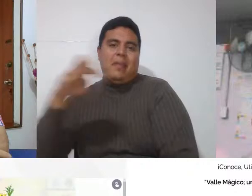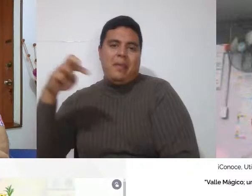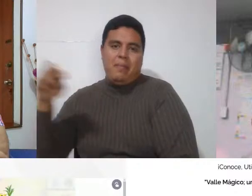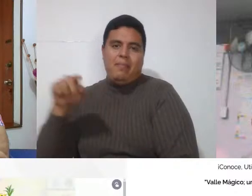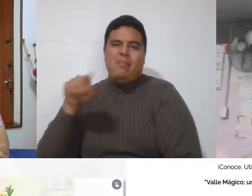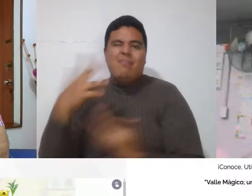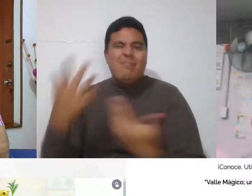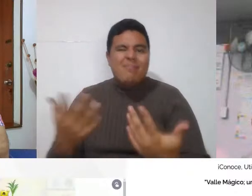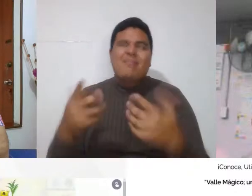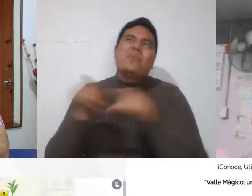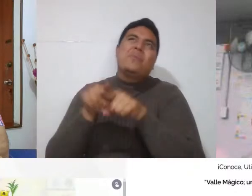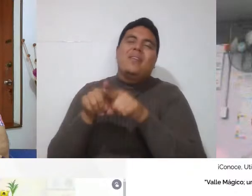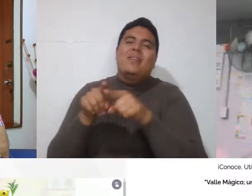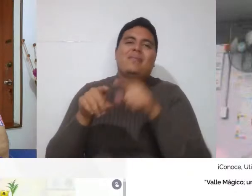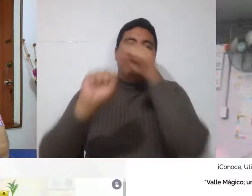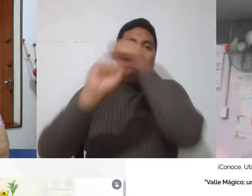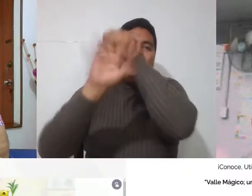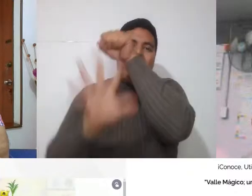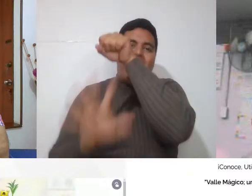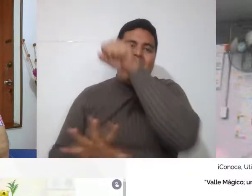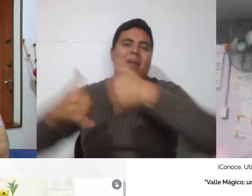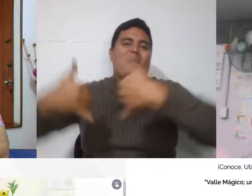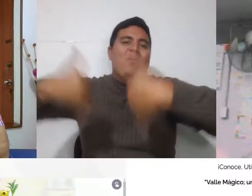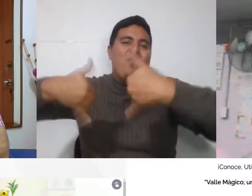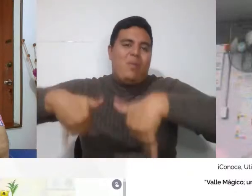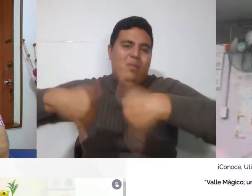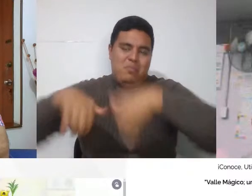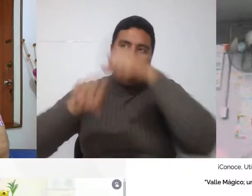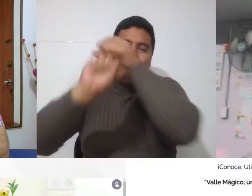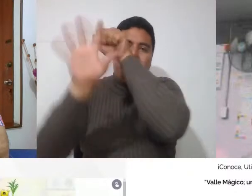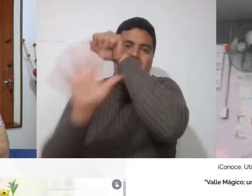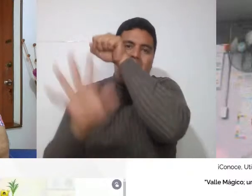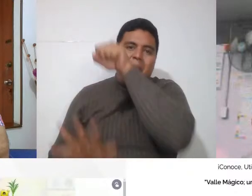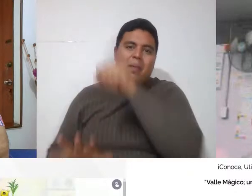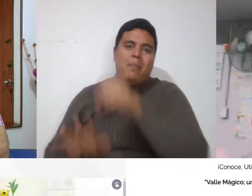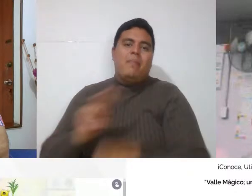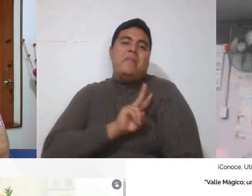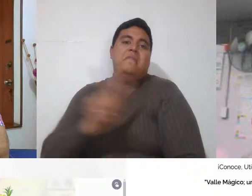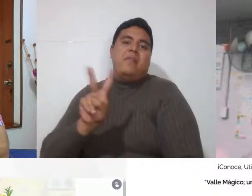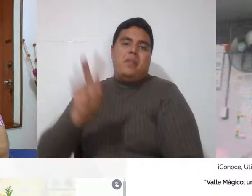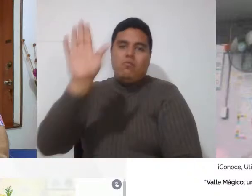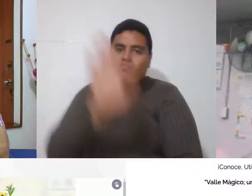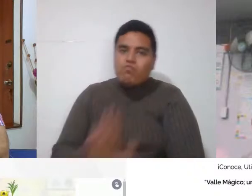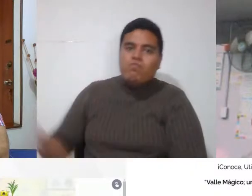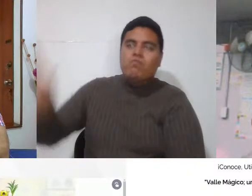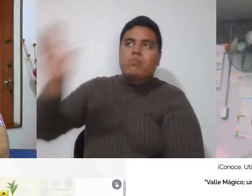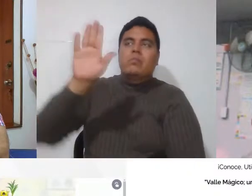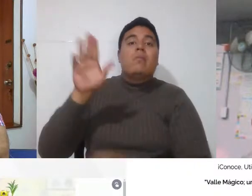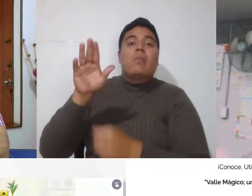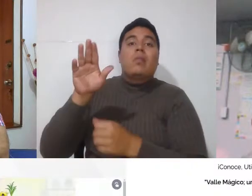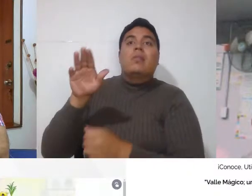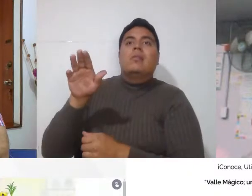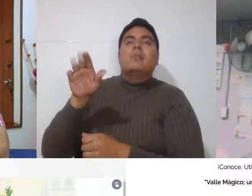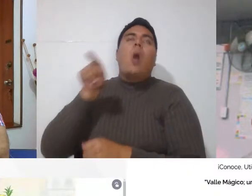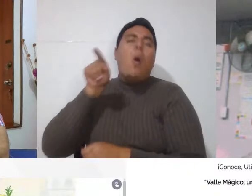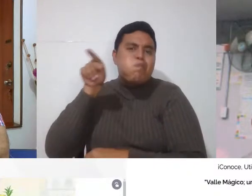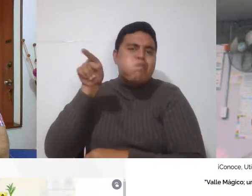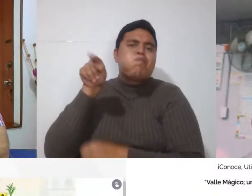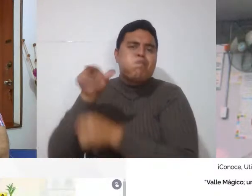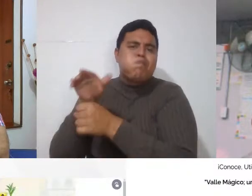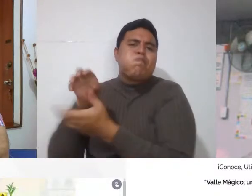viaje por todo el Valle del Cauca y se van a encontrar algunos sitios, y en esos sitios van a encontrar conocimientos de diferentes áreas, pero tiene que resolver unos